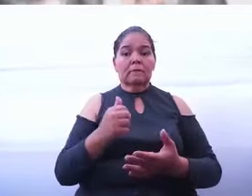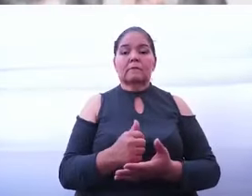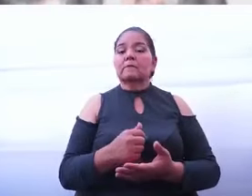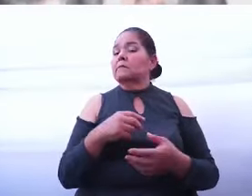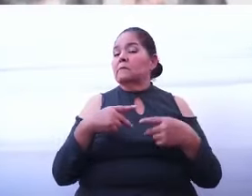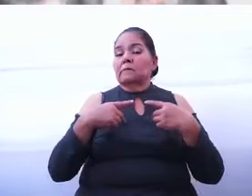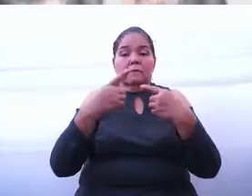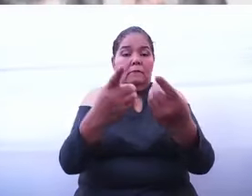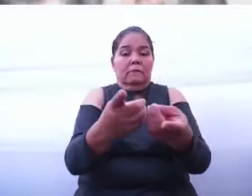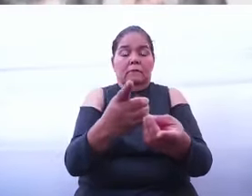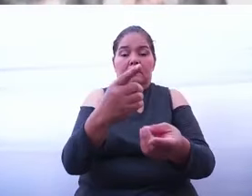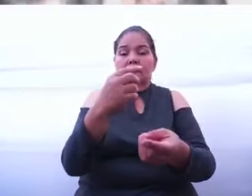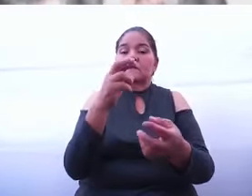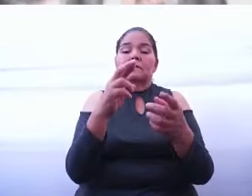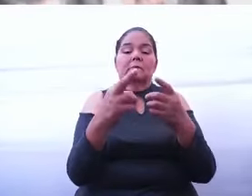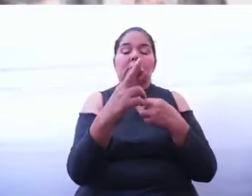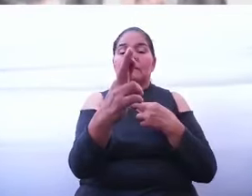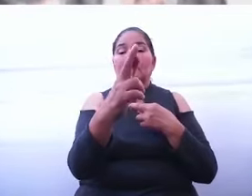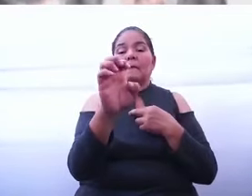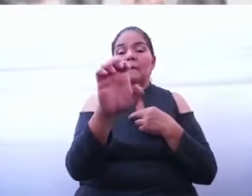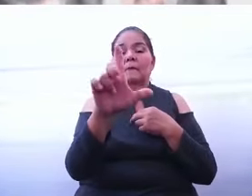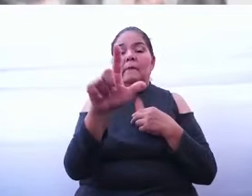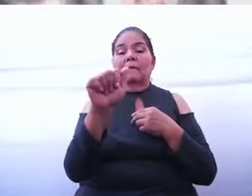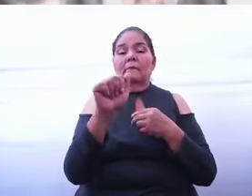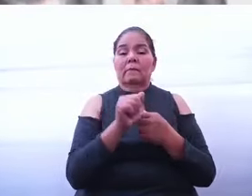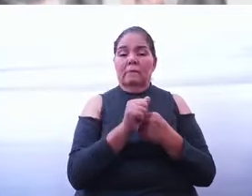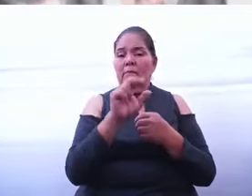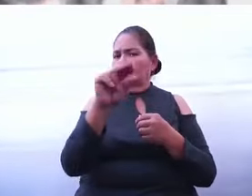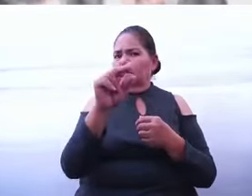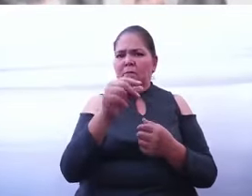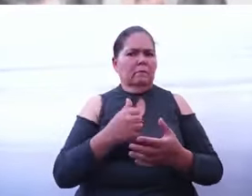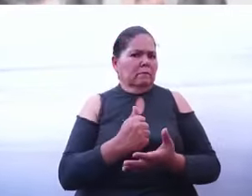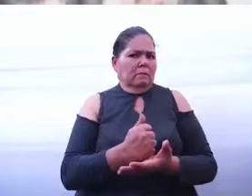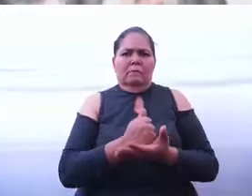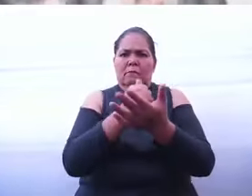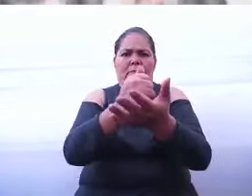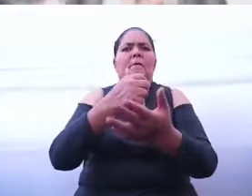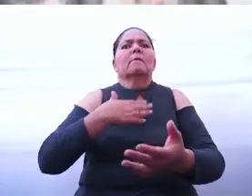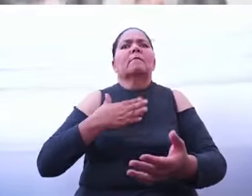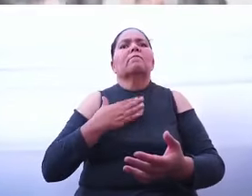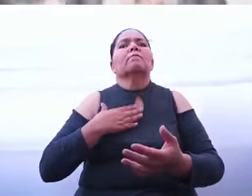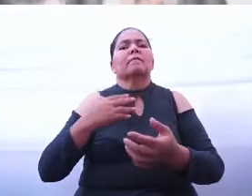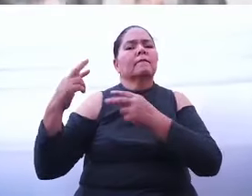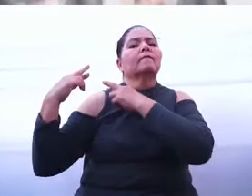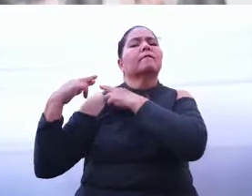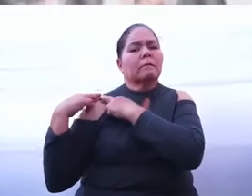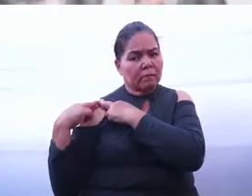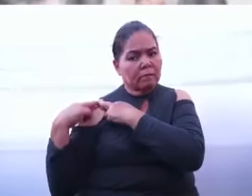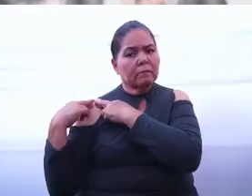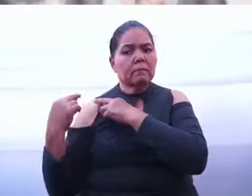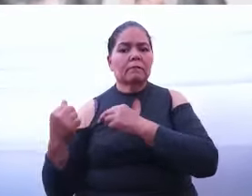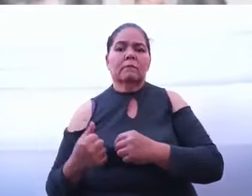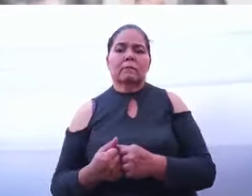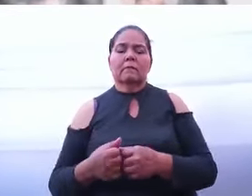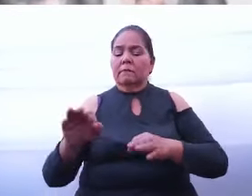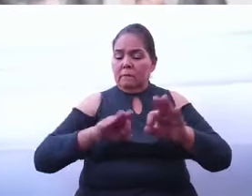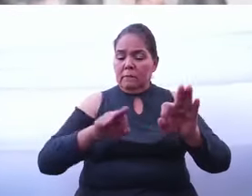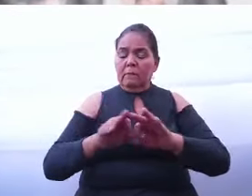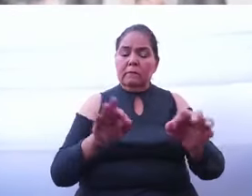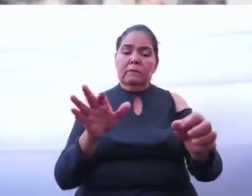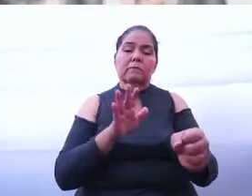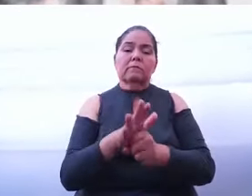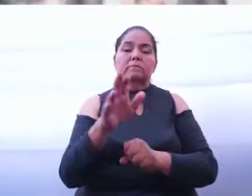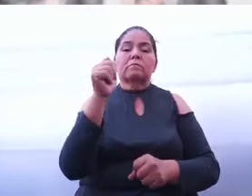concesión, no es un regalo, no es un apoyo a Celaya. Es mi obligación constitucional trabajar por